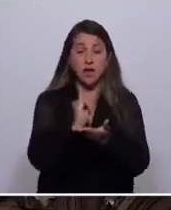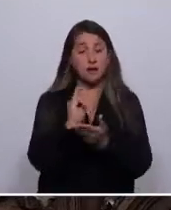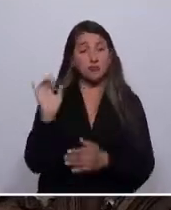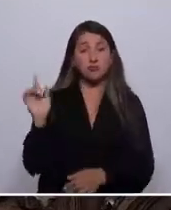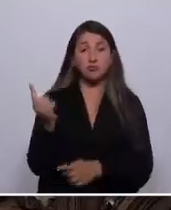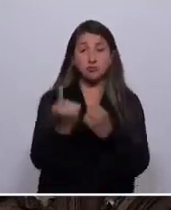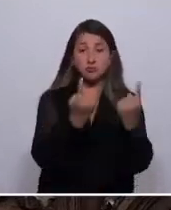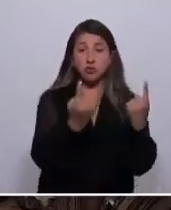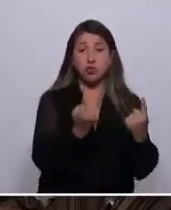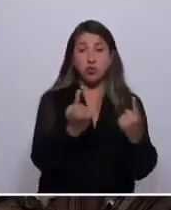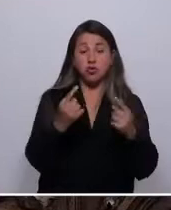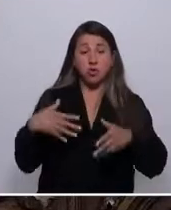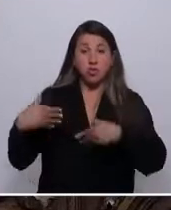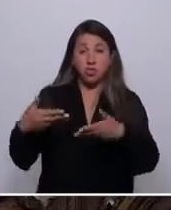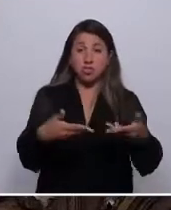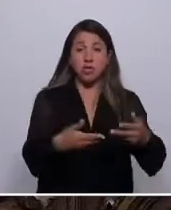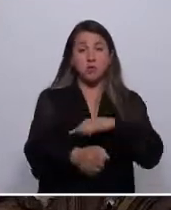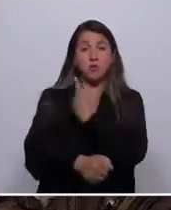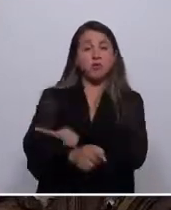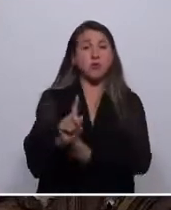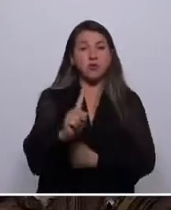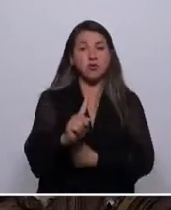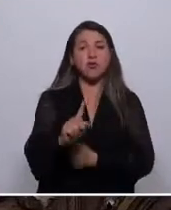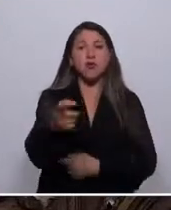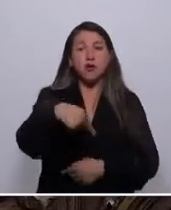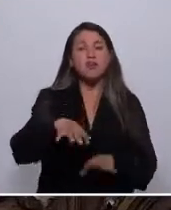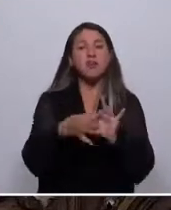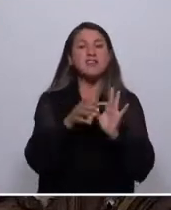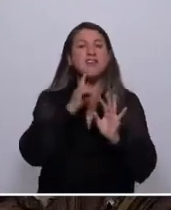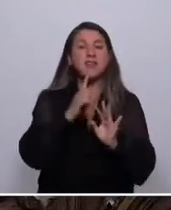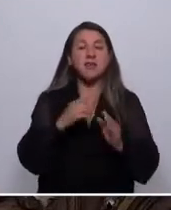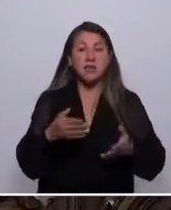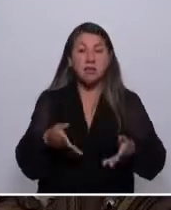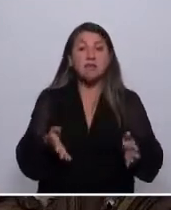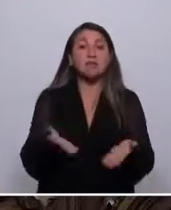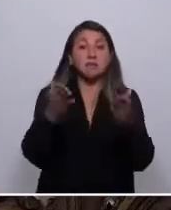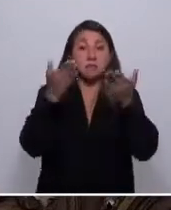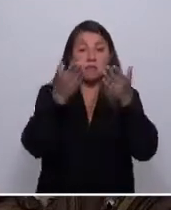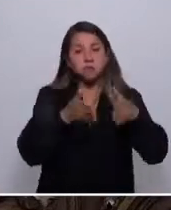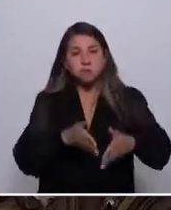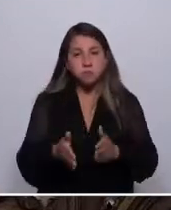no crean poder. Ellas existen para habilitar,